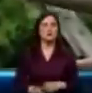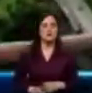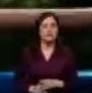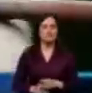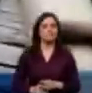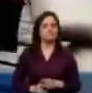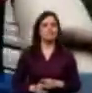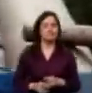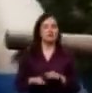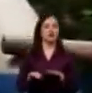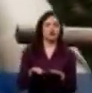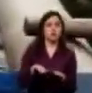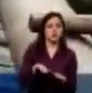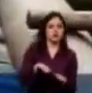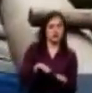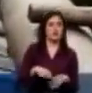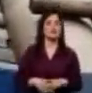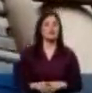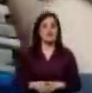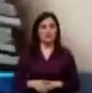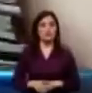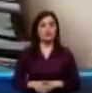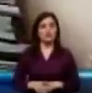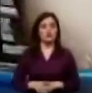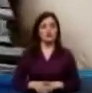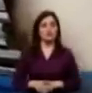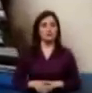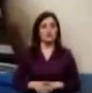está completamente deteriorado. Y esto no es todo.